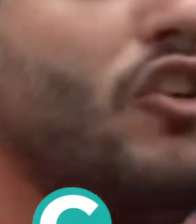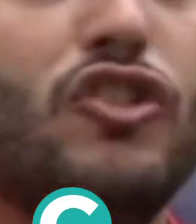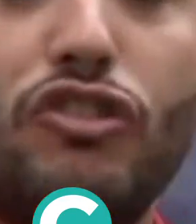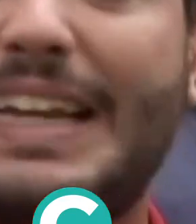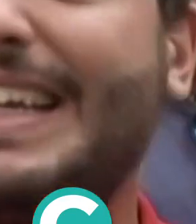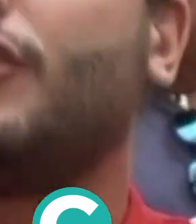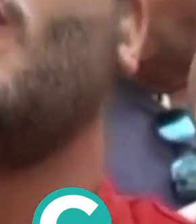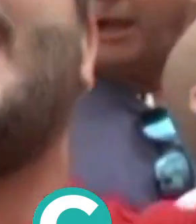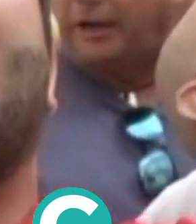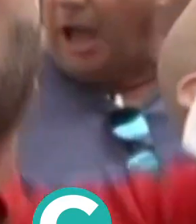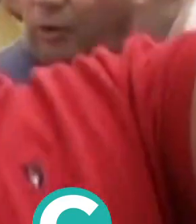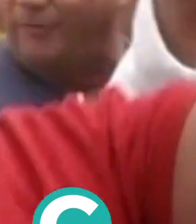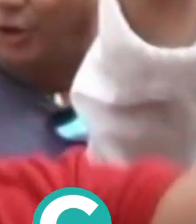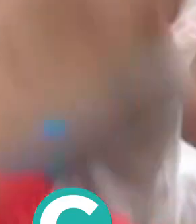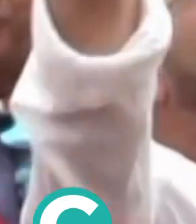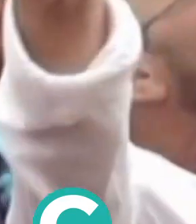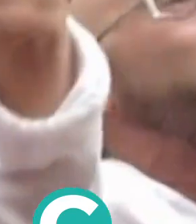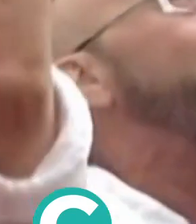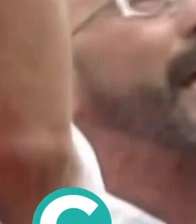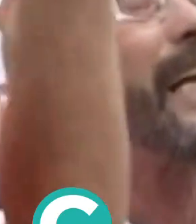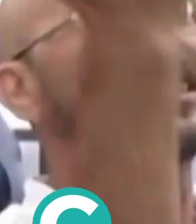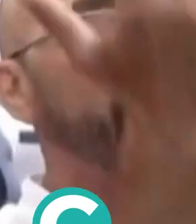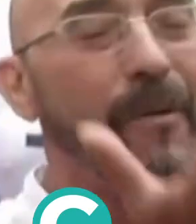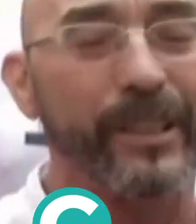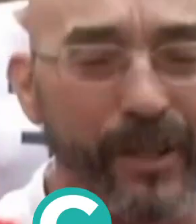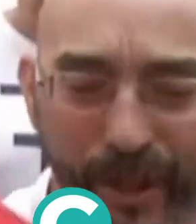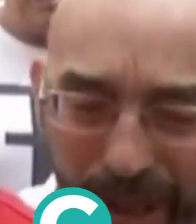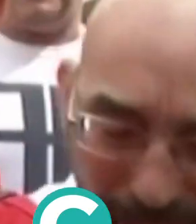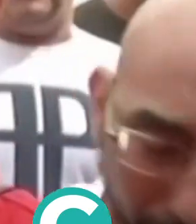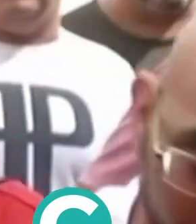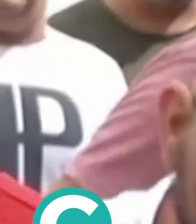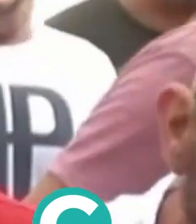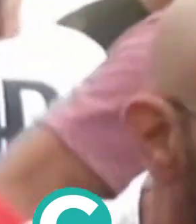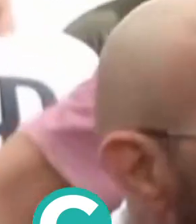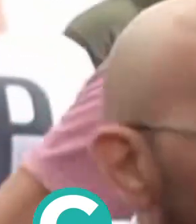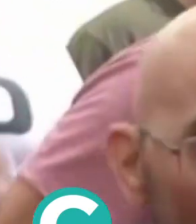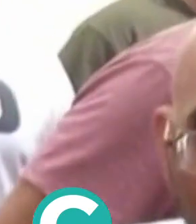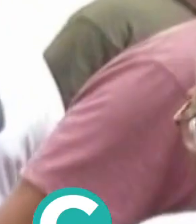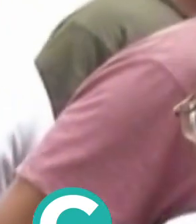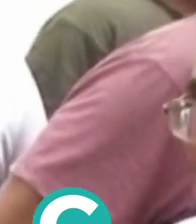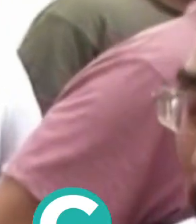que Dios no te quiso agarrar cuando te vio que va alcanzado al sueño eterno,